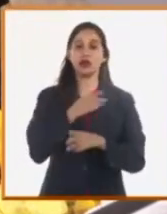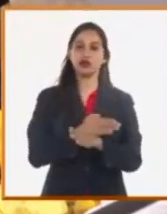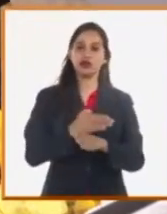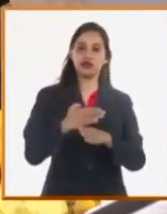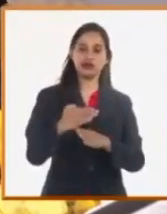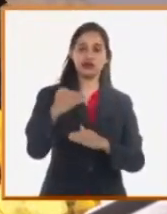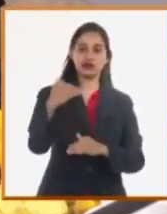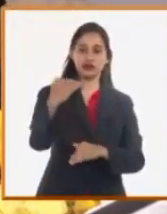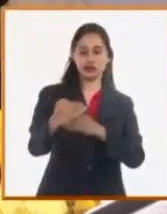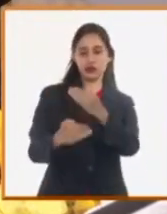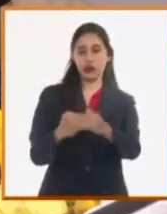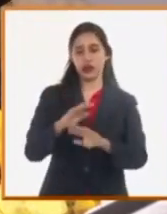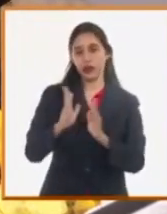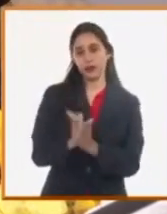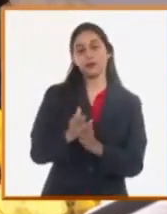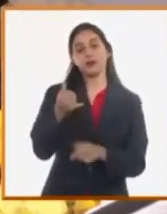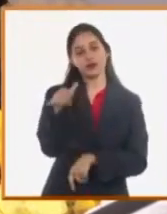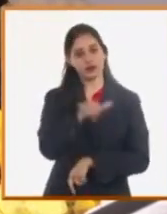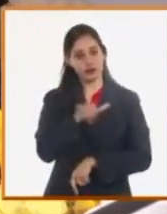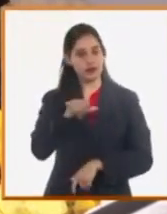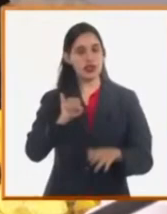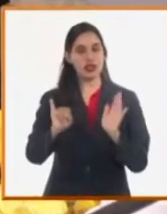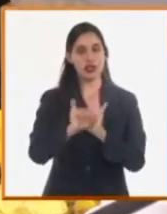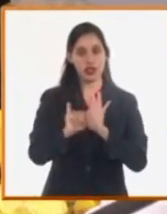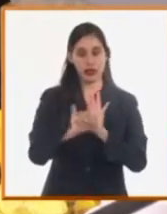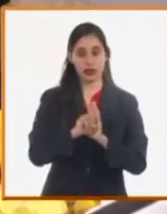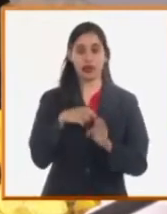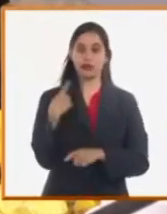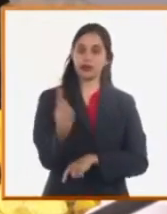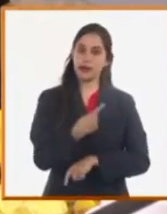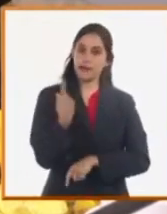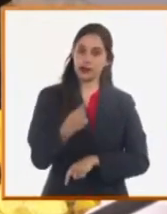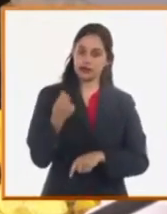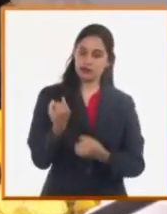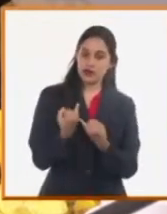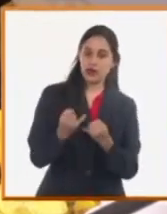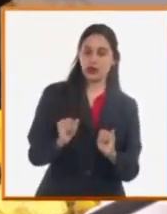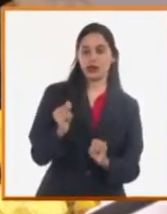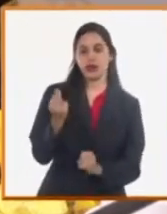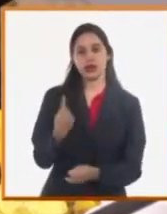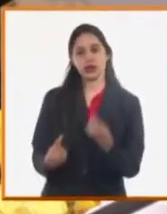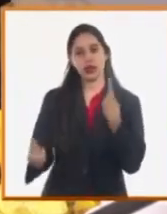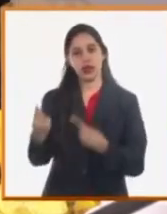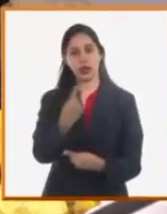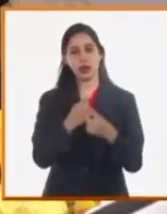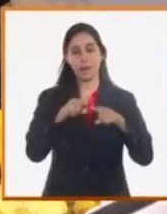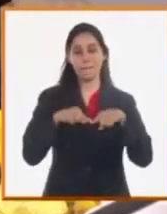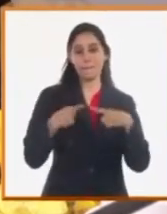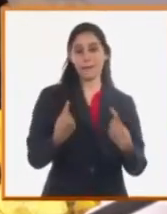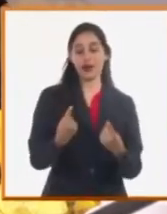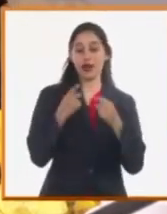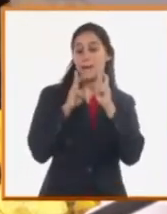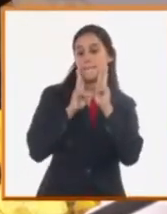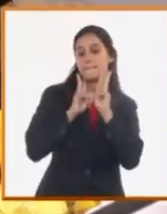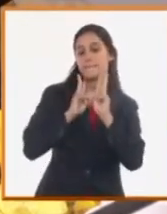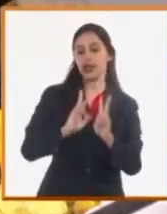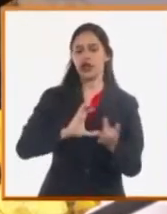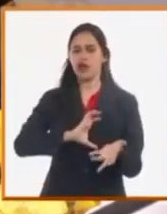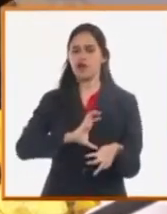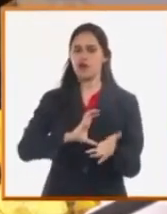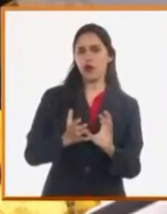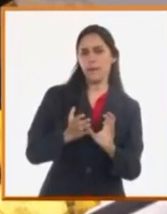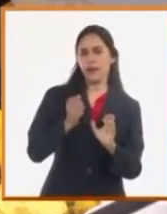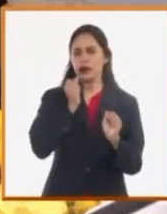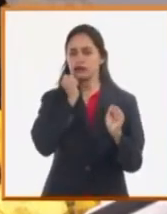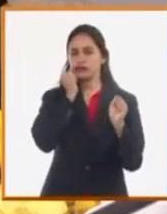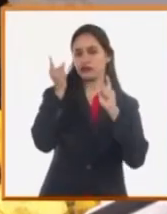precisamente esa identidad y lo hace porque lo entiendo como una actitud ante la vida o sea una forma de